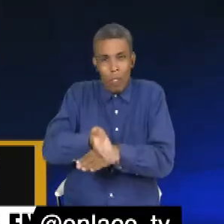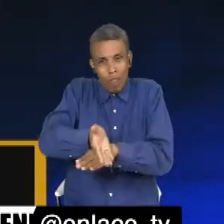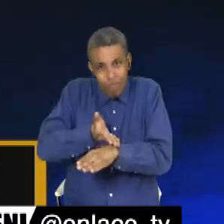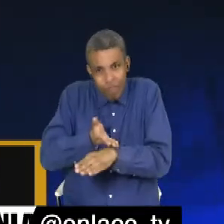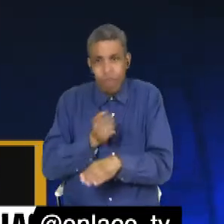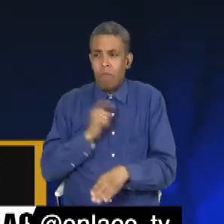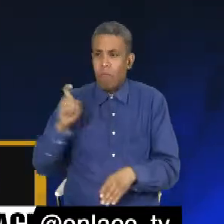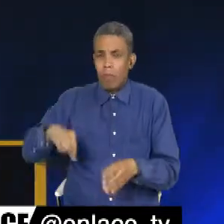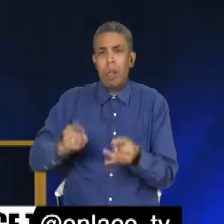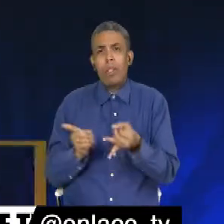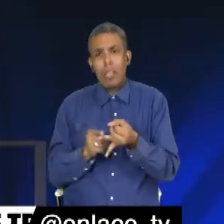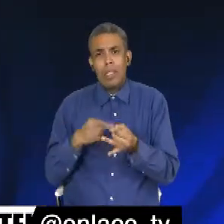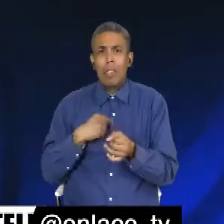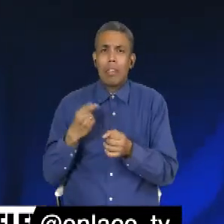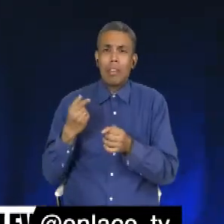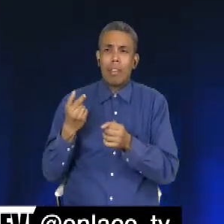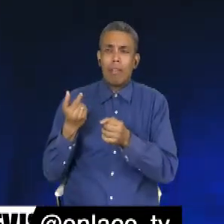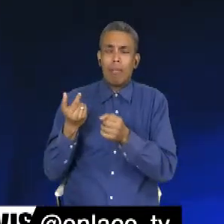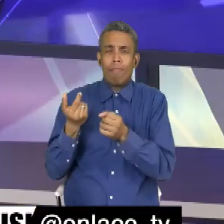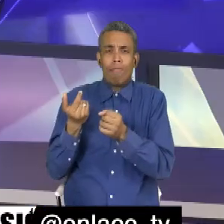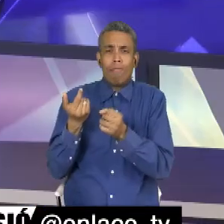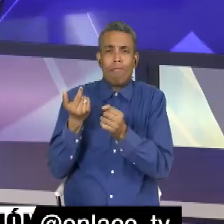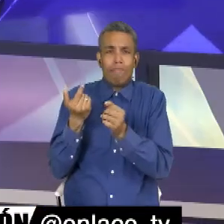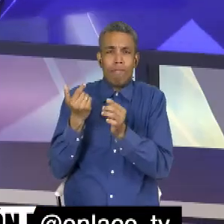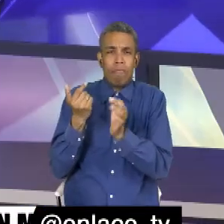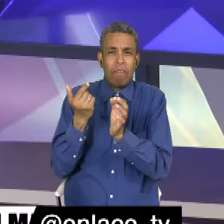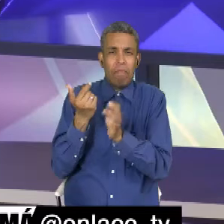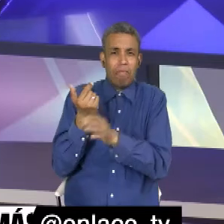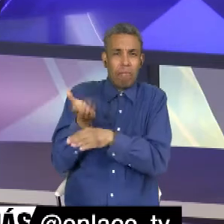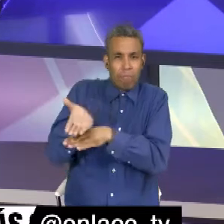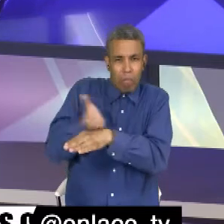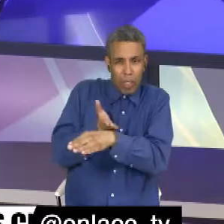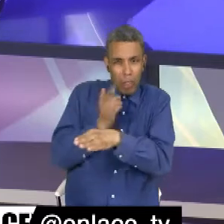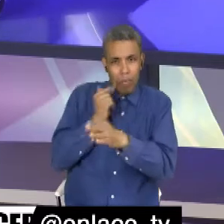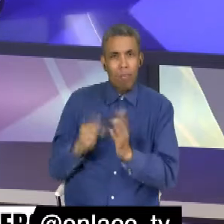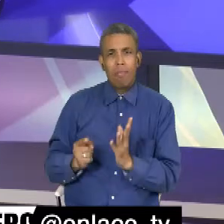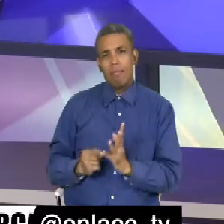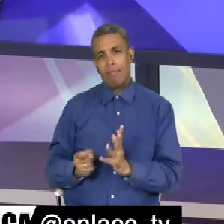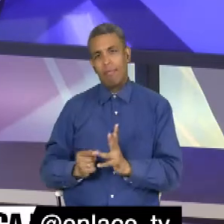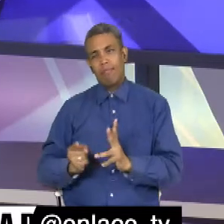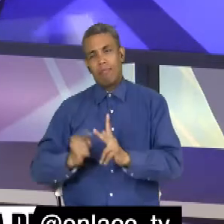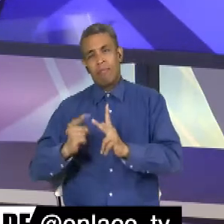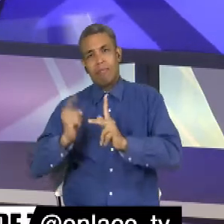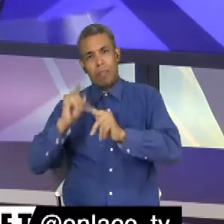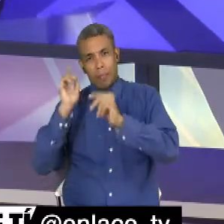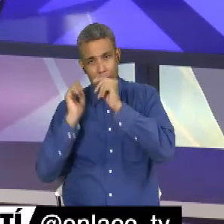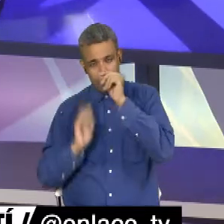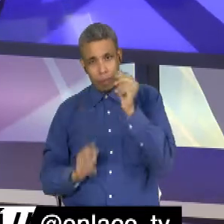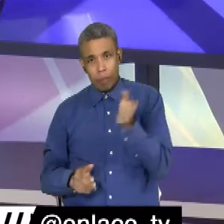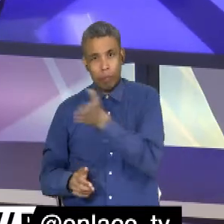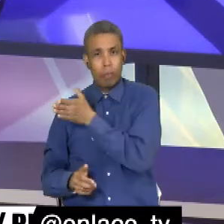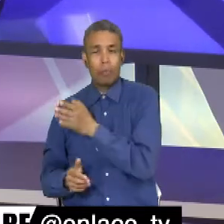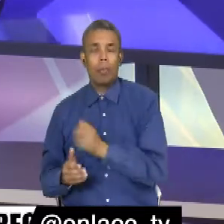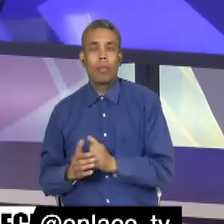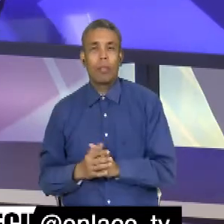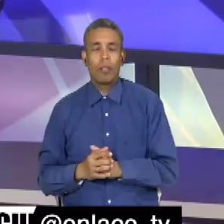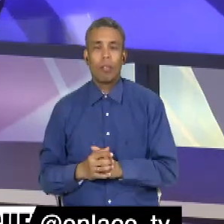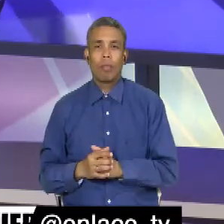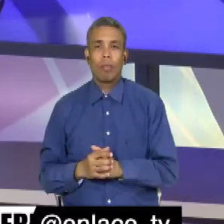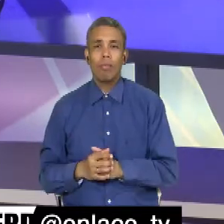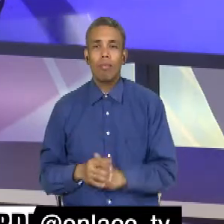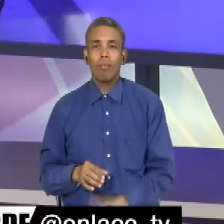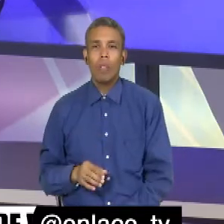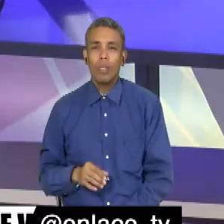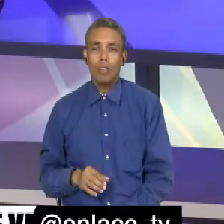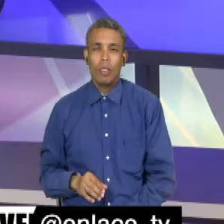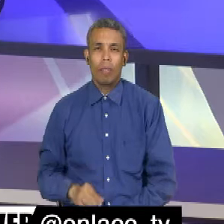infraestructura y la restricción a la movilidad. En otras noticias, fue desalojada la primera familia por inundaciones. Los